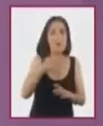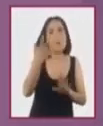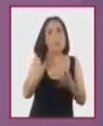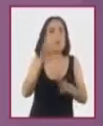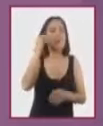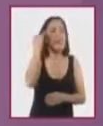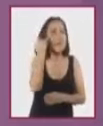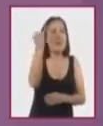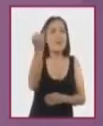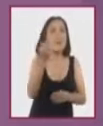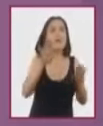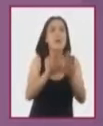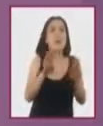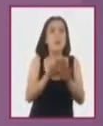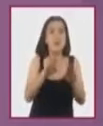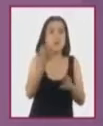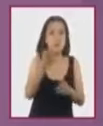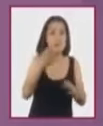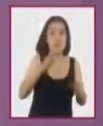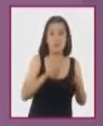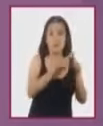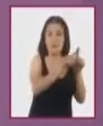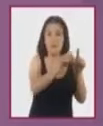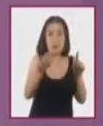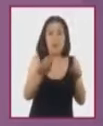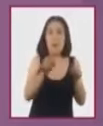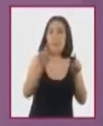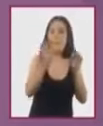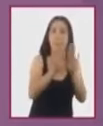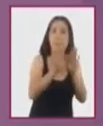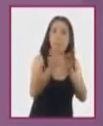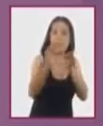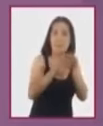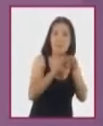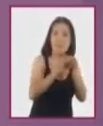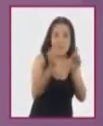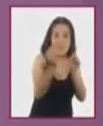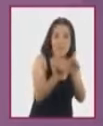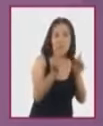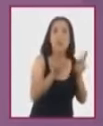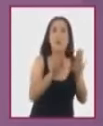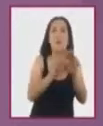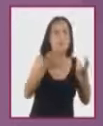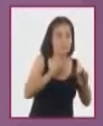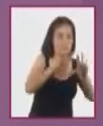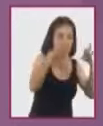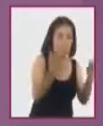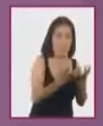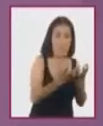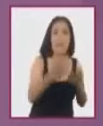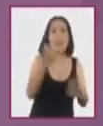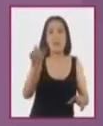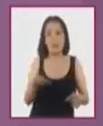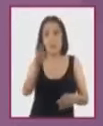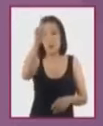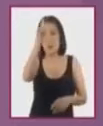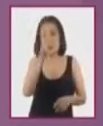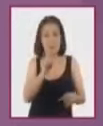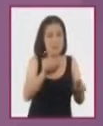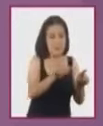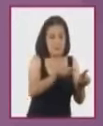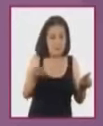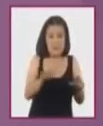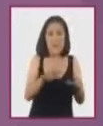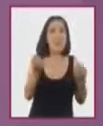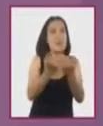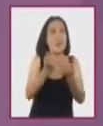una idea, esta distancia es 10 veces menor que la que hay entre la Tierra y la Luna. El conocimiento de la trayectoria que describe el asteroide